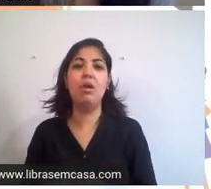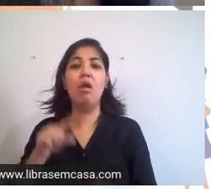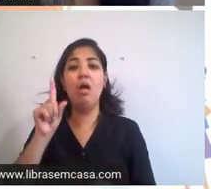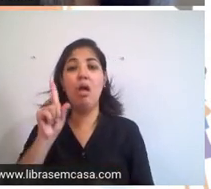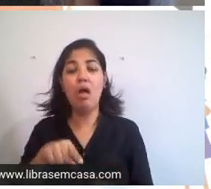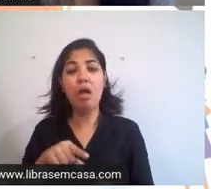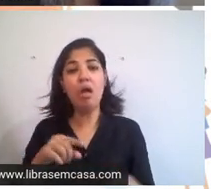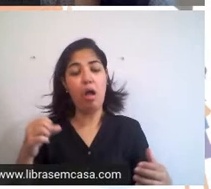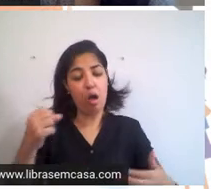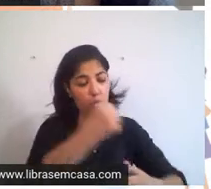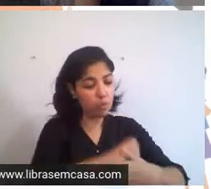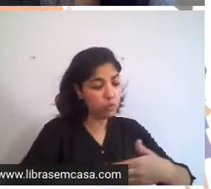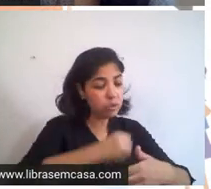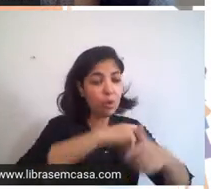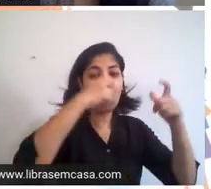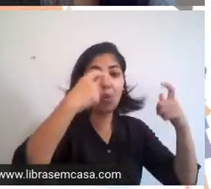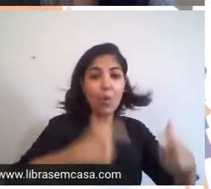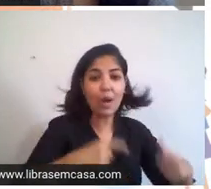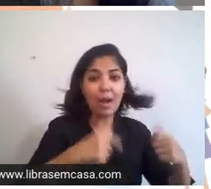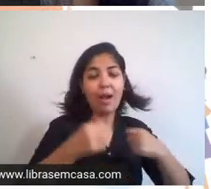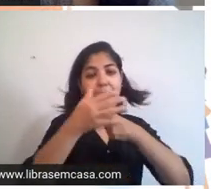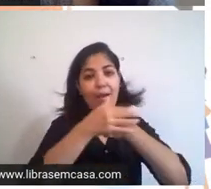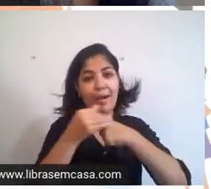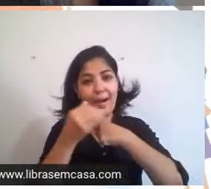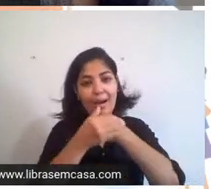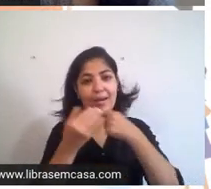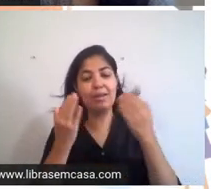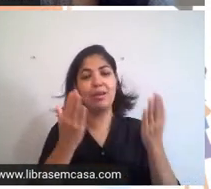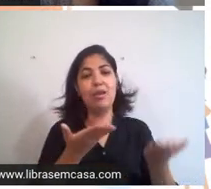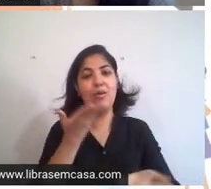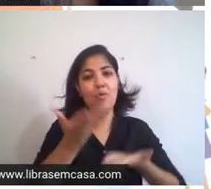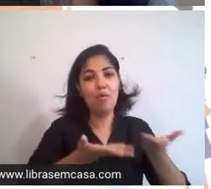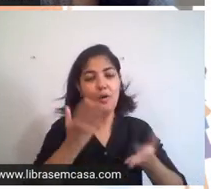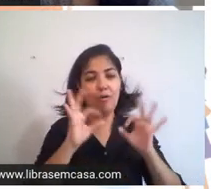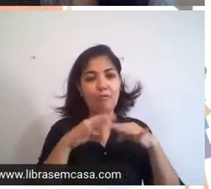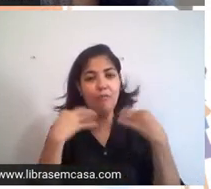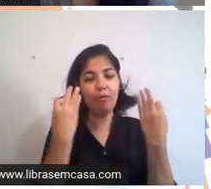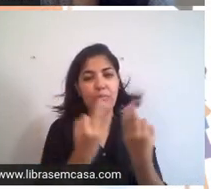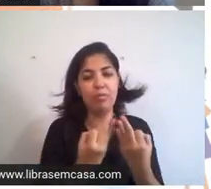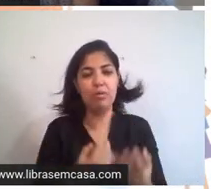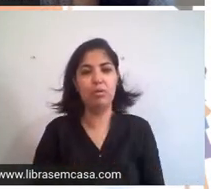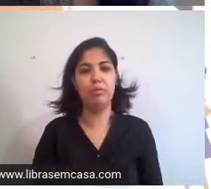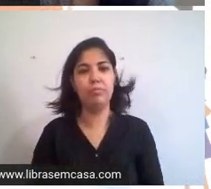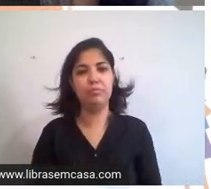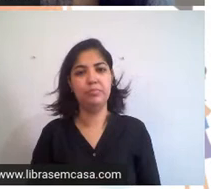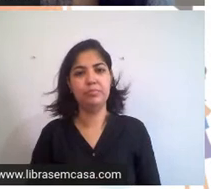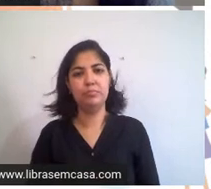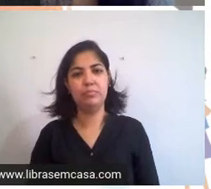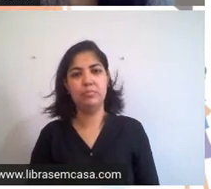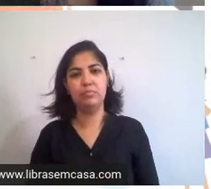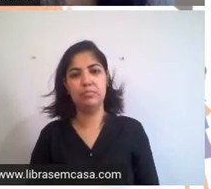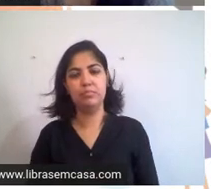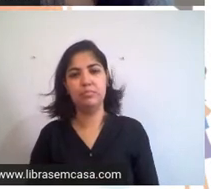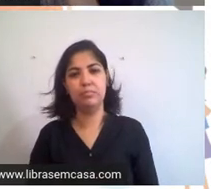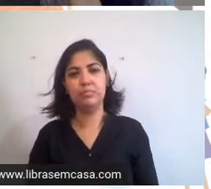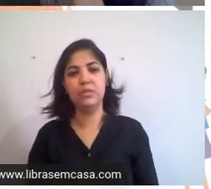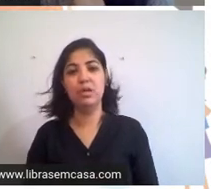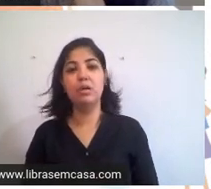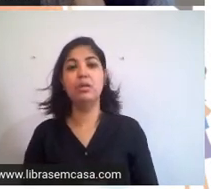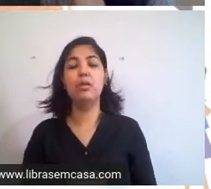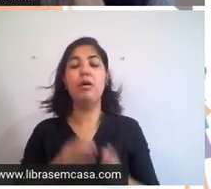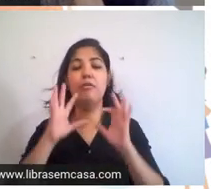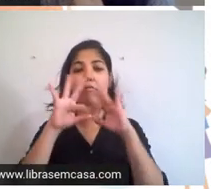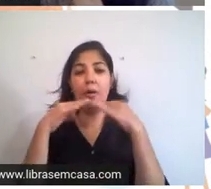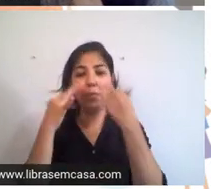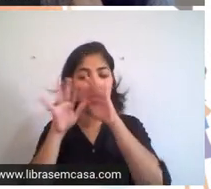reconciliación y como un evento vincular. Y del otro lado, la realidad que muestra que la verdad es que en todos lados aumentó el consumo de productos ultraprocesados y